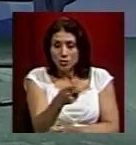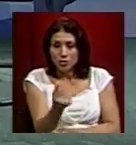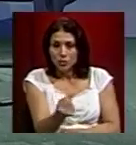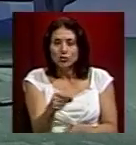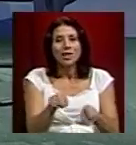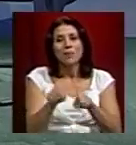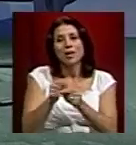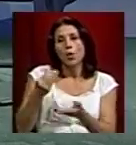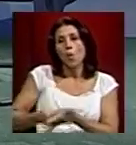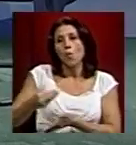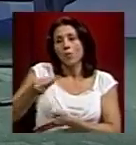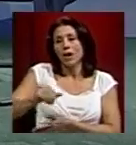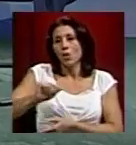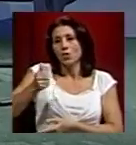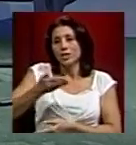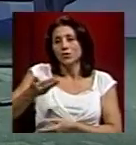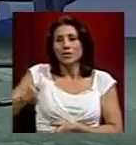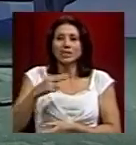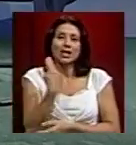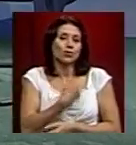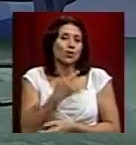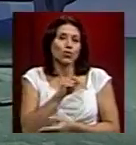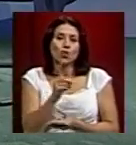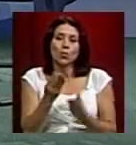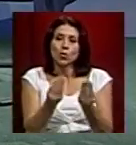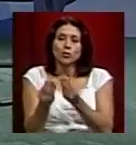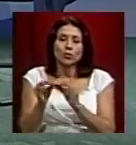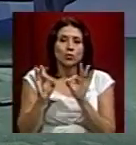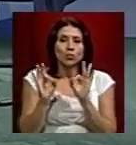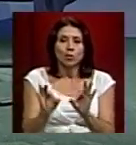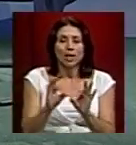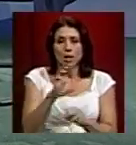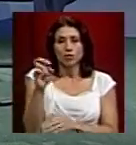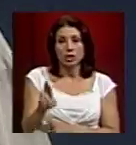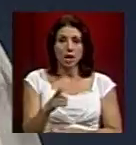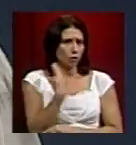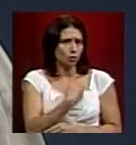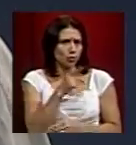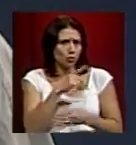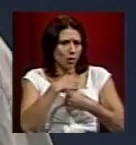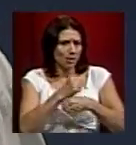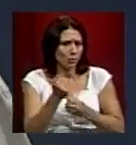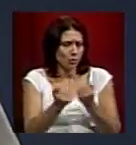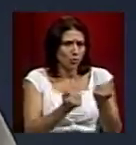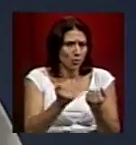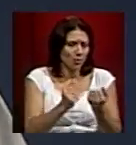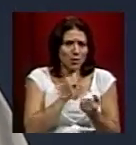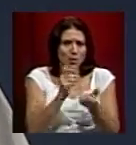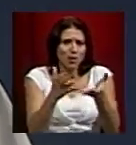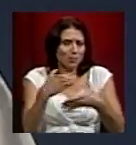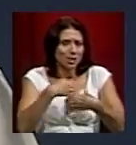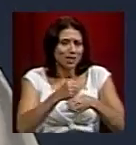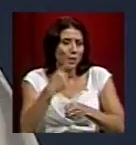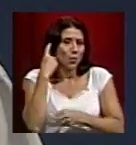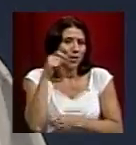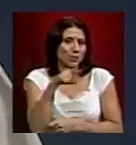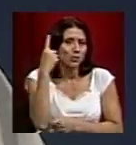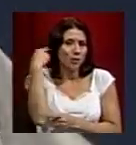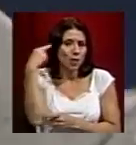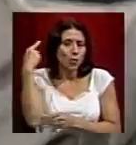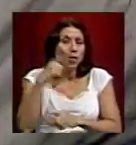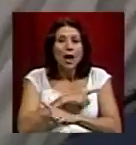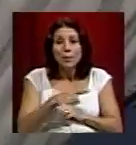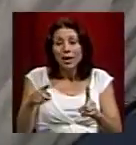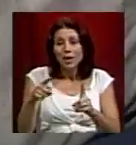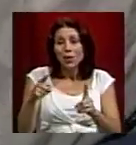algunas cosas que nosotros no producimos de forma eficiente en Costa Rica. No producimos automóviles, ni queremos producir automóviles, porque sería una locura, ¿eh? Pero